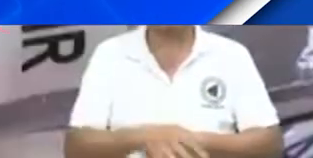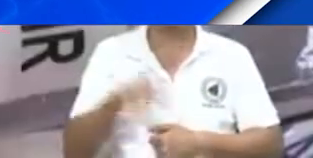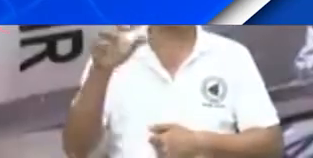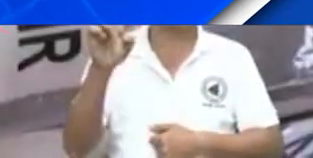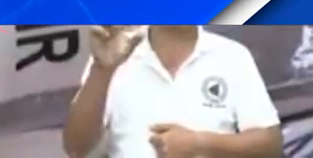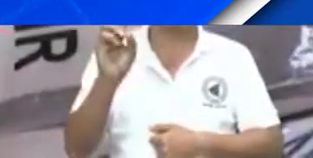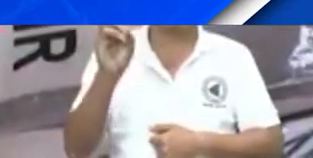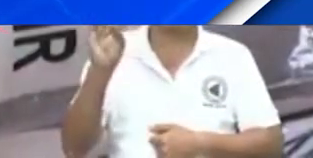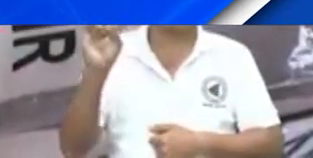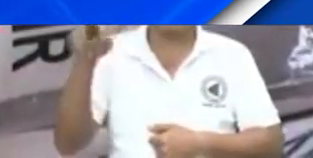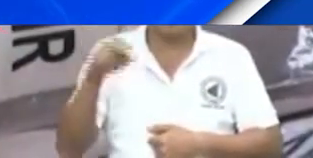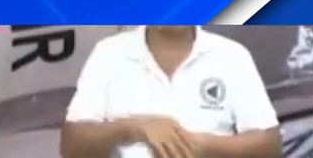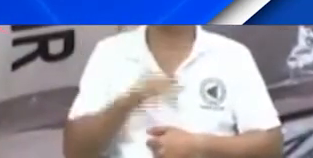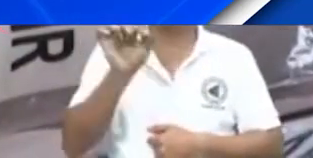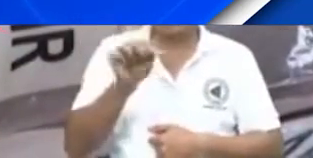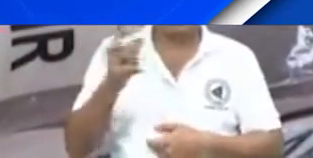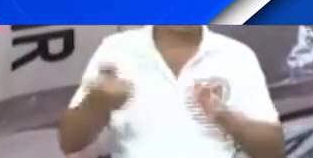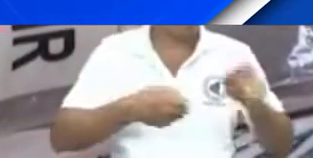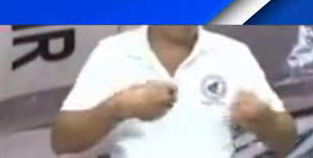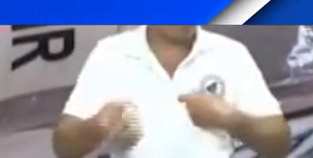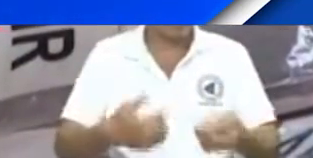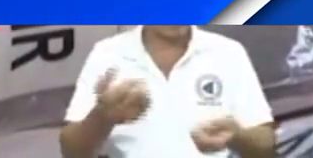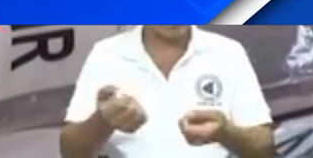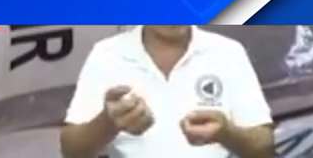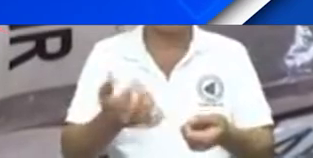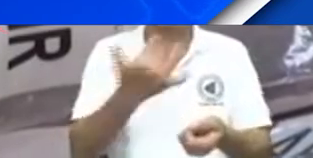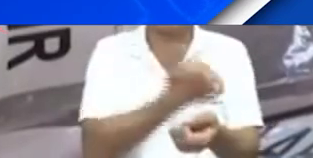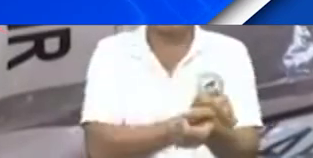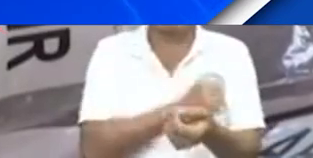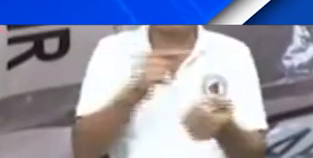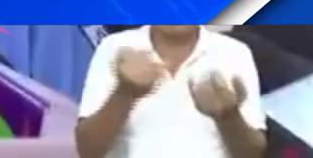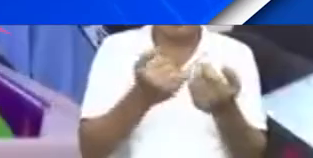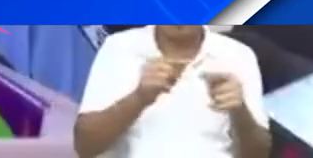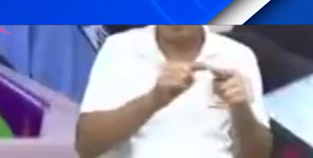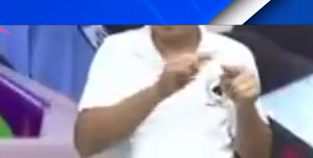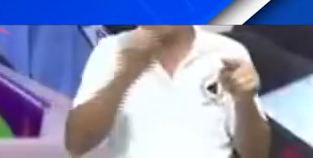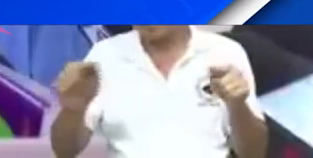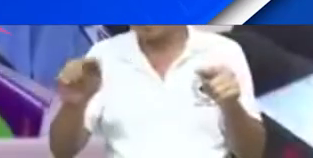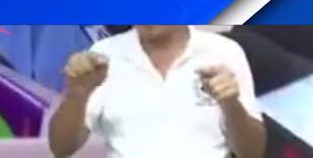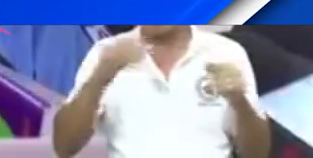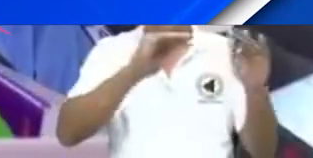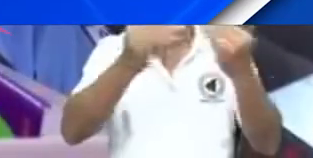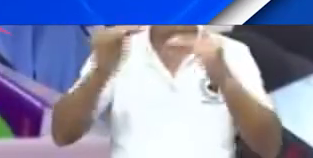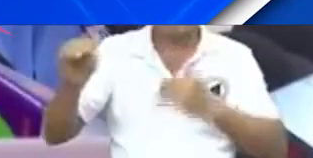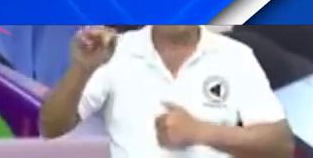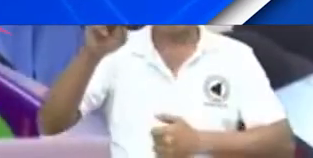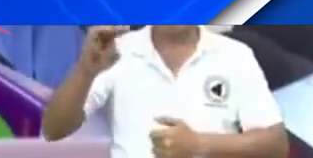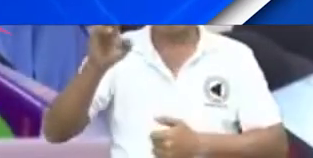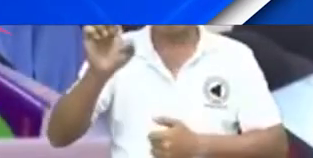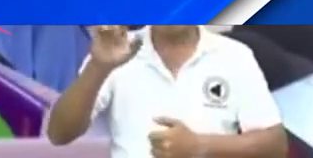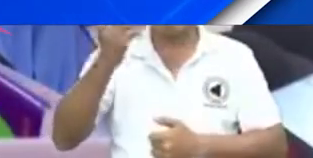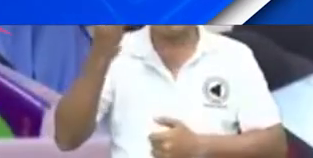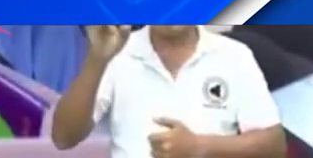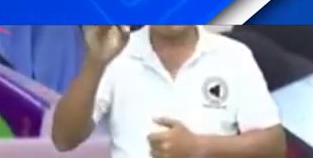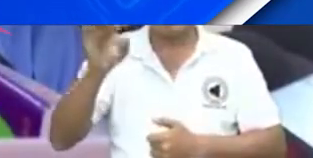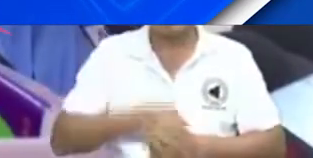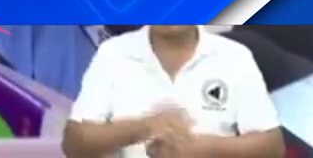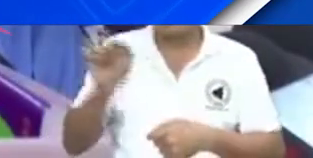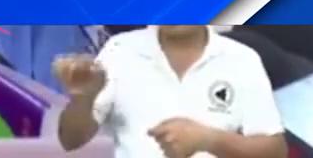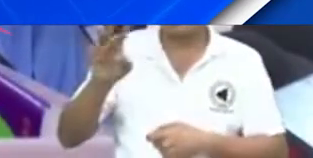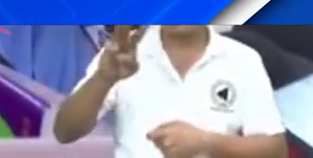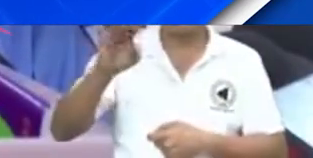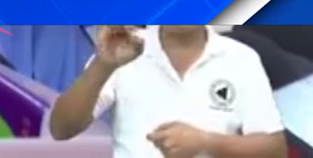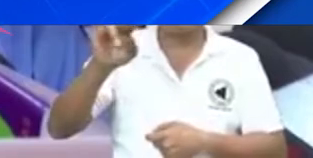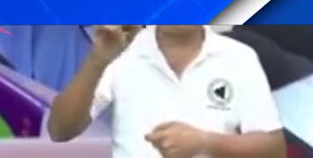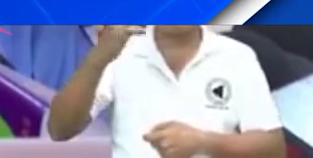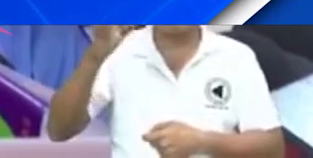Humphries. Vinculado a este delito, la Policía Nacional capturó en el reparto Las Mercedes al delincuente Winkler